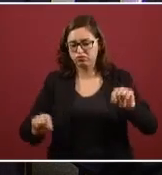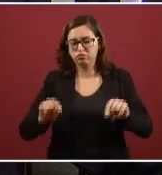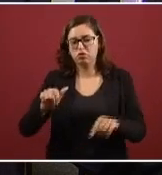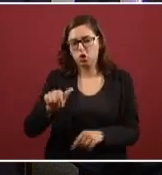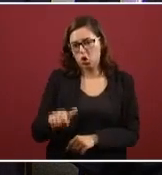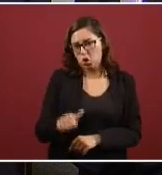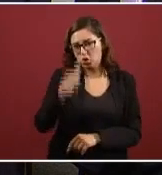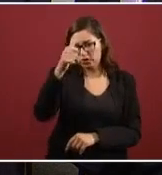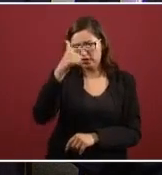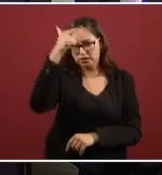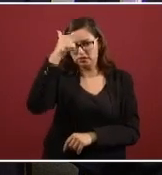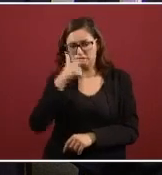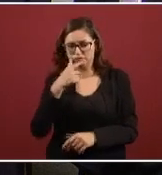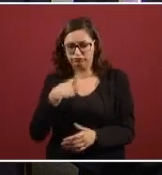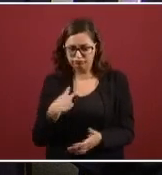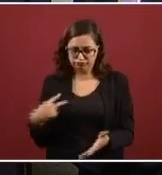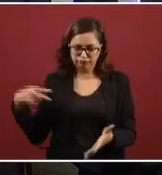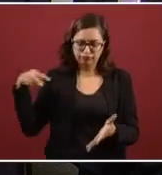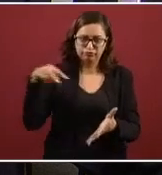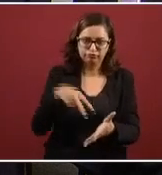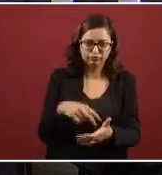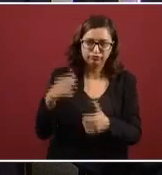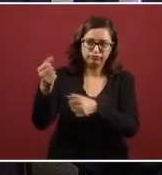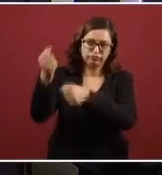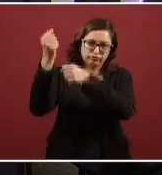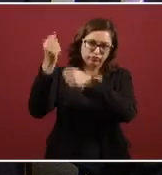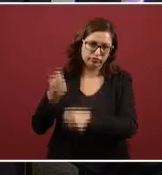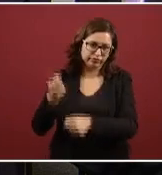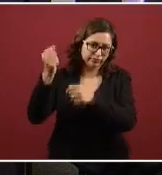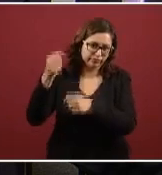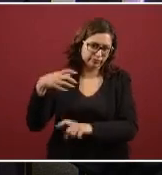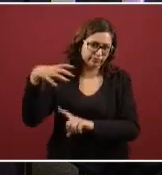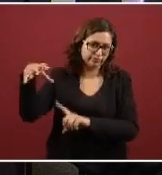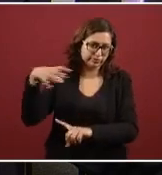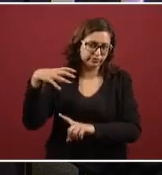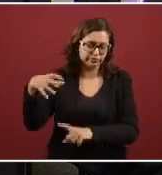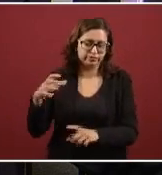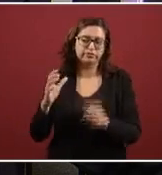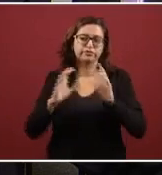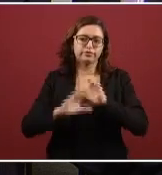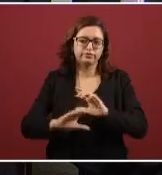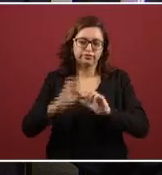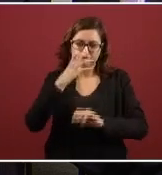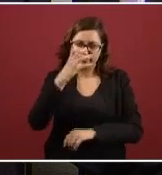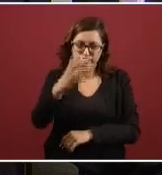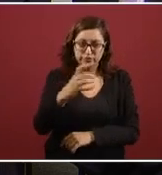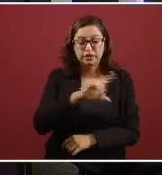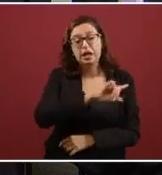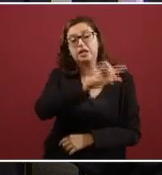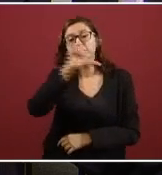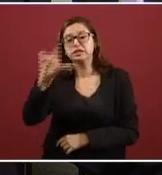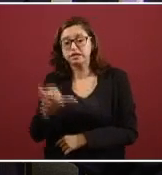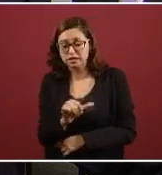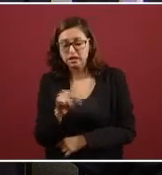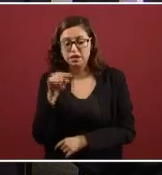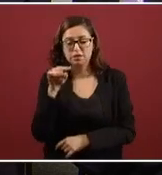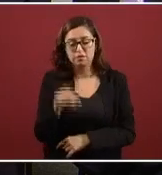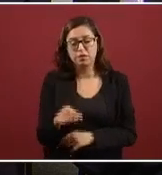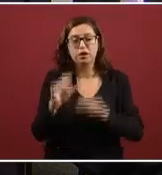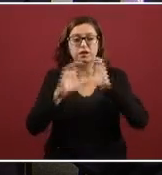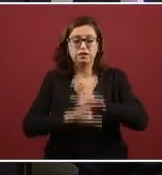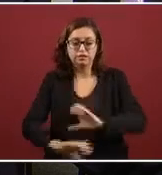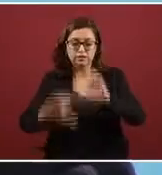11 de la noche y posteriormente se va a contar con un concierto de la banda del Centro de Capacitación Musical y Desarrollo de la Cultura